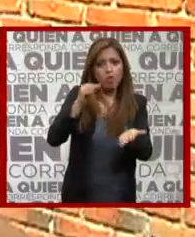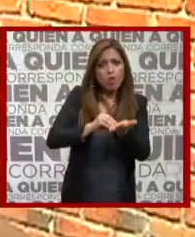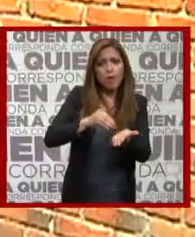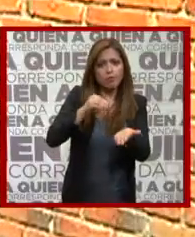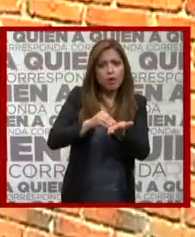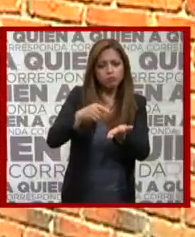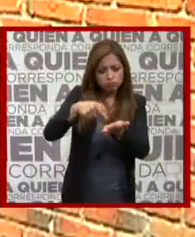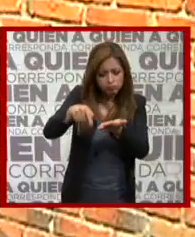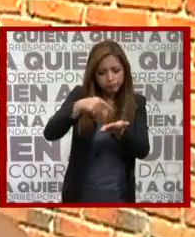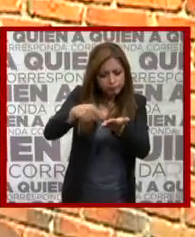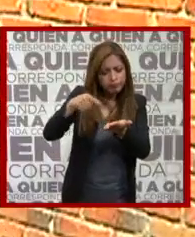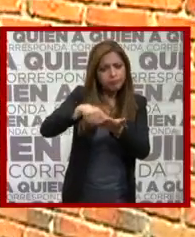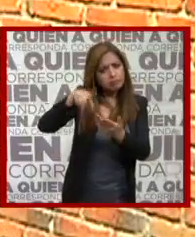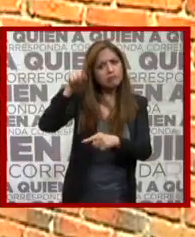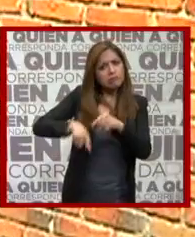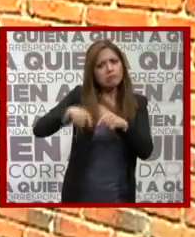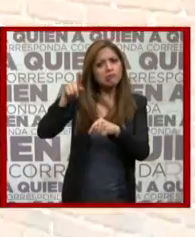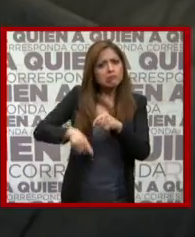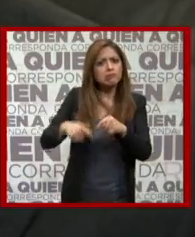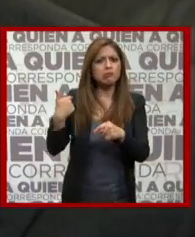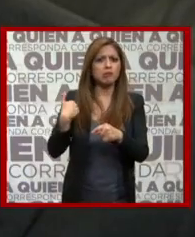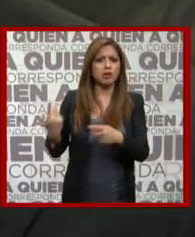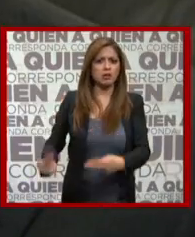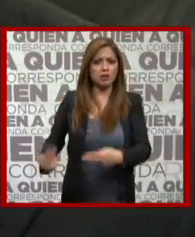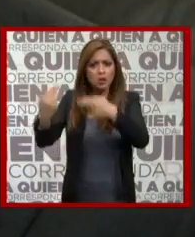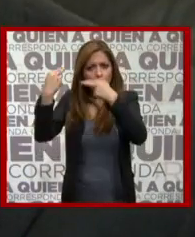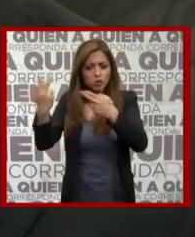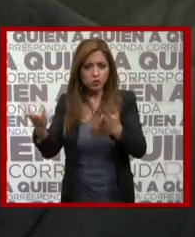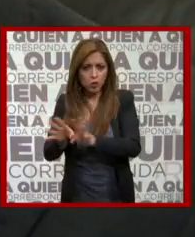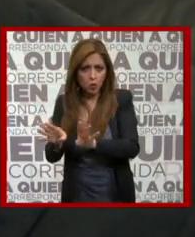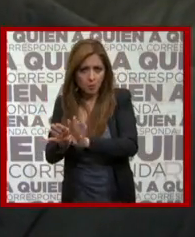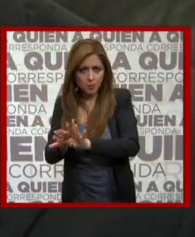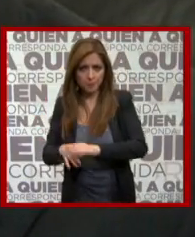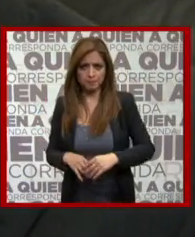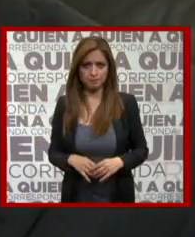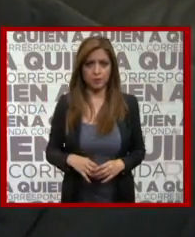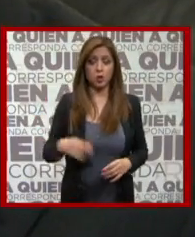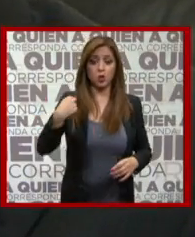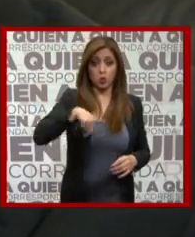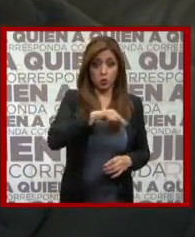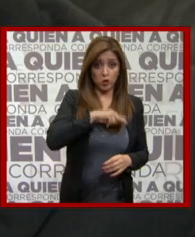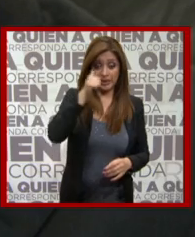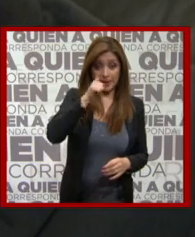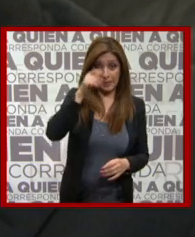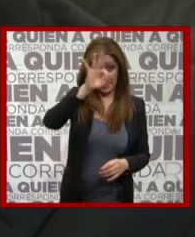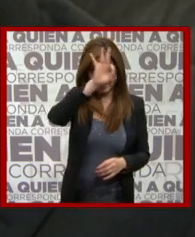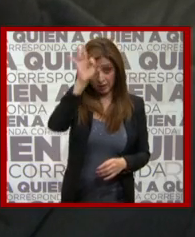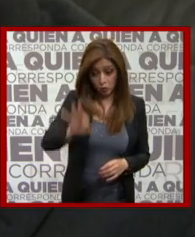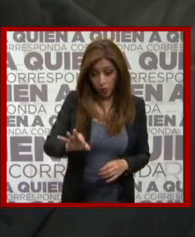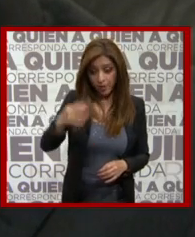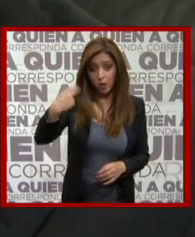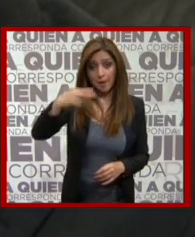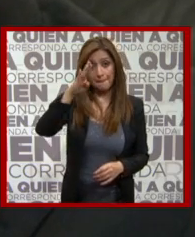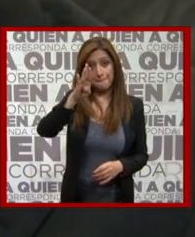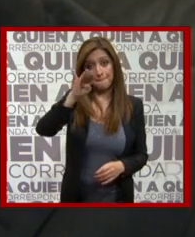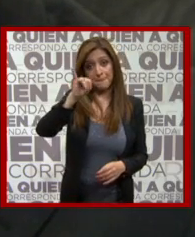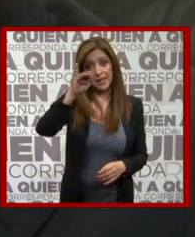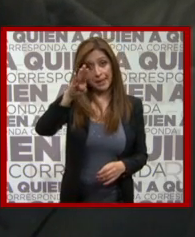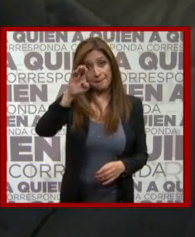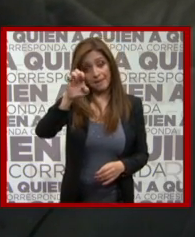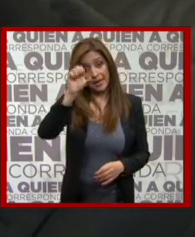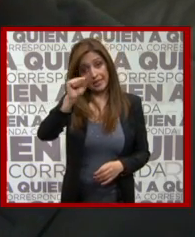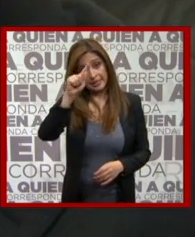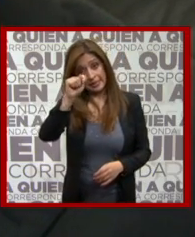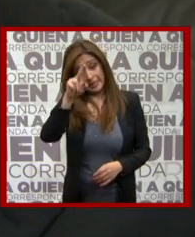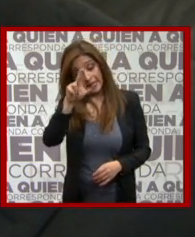nos sigue mandando el cobro a mi empresa. Nosotros hacemos los descuentos por bimestre. Entonces sí podría suceder el caso en el que